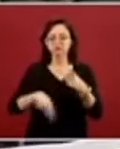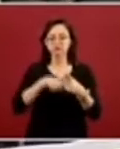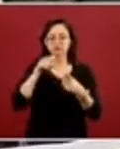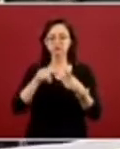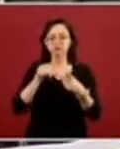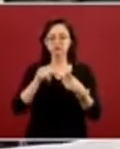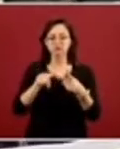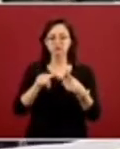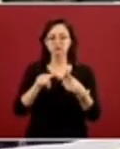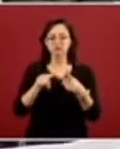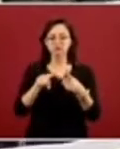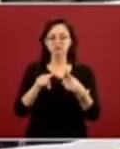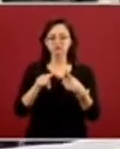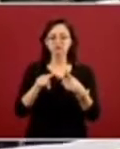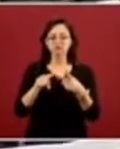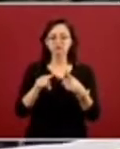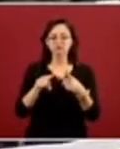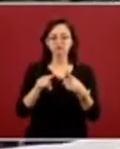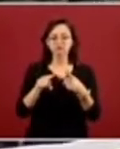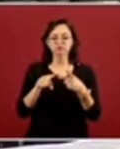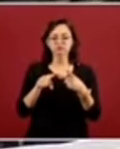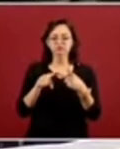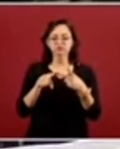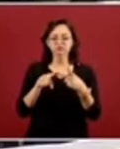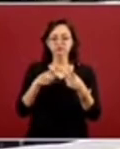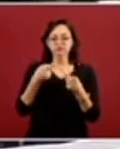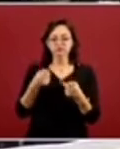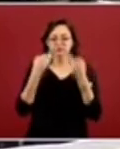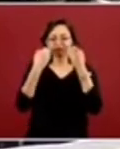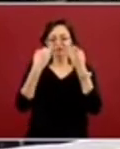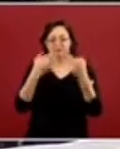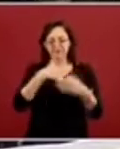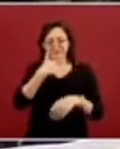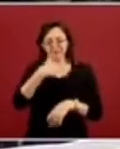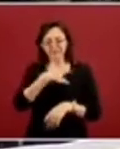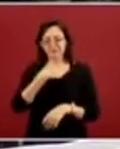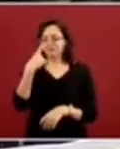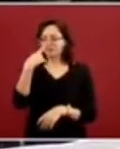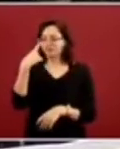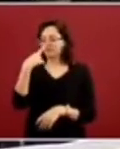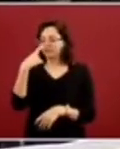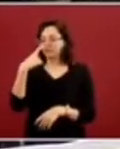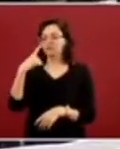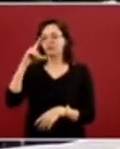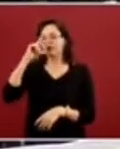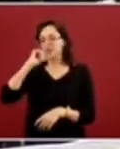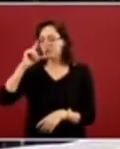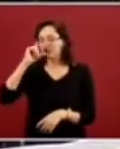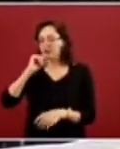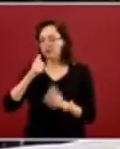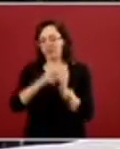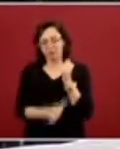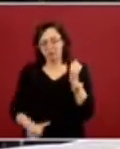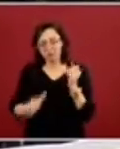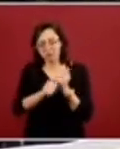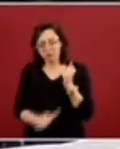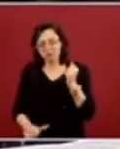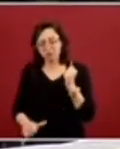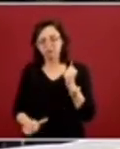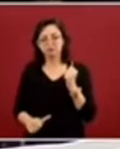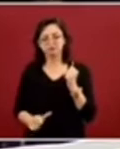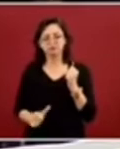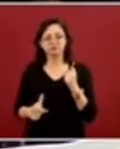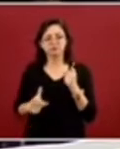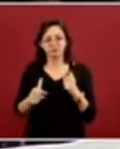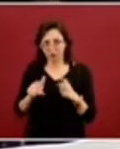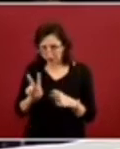sería, hay algunos testimonios de que uno de los síntomas es la pérdida de olfato, la diarrea. No